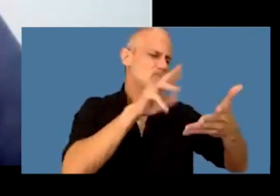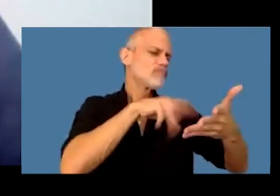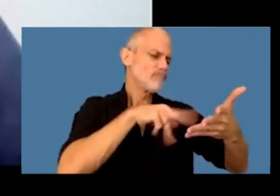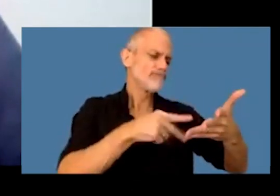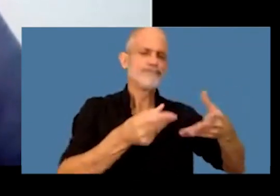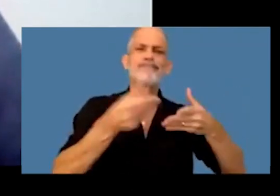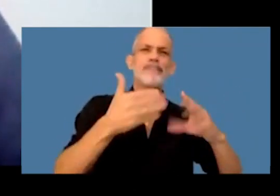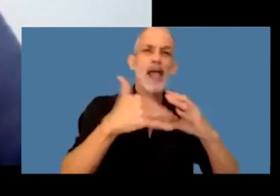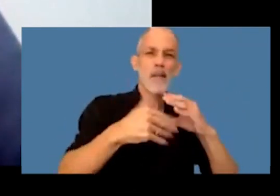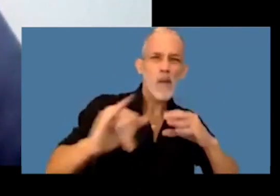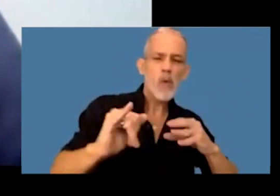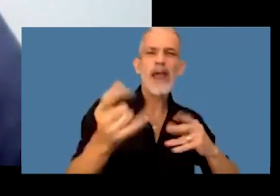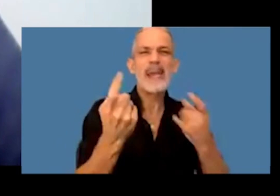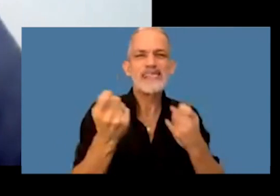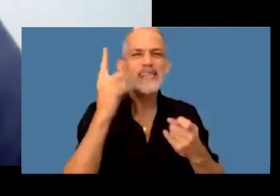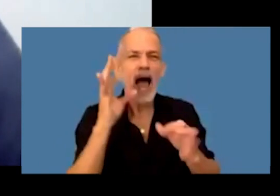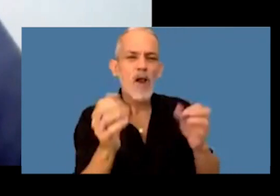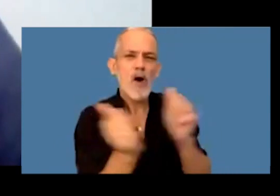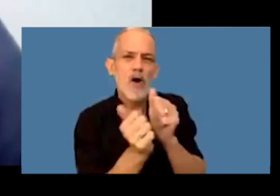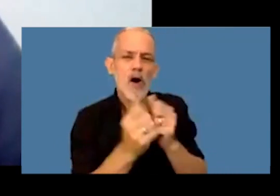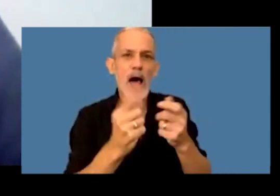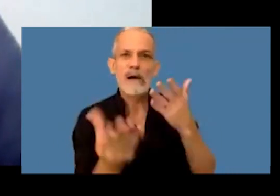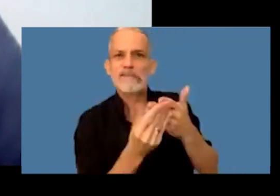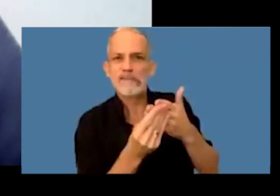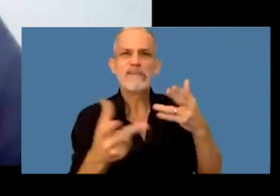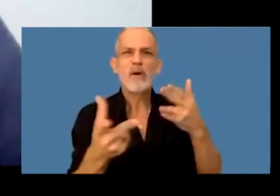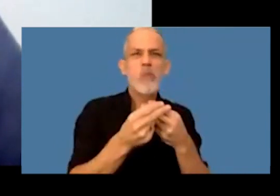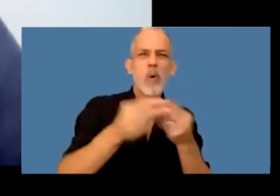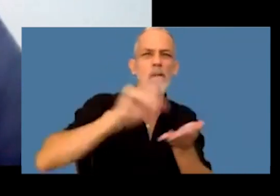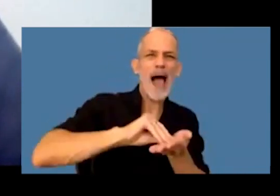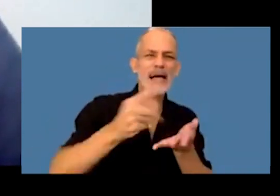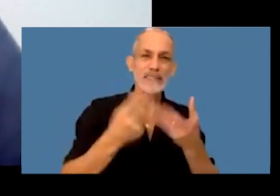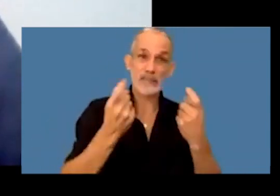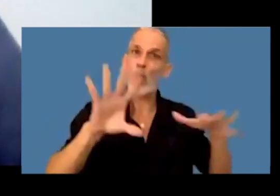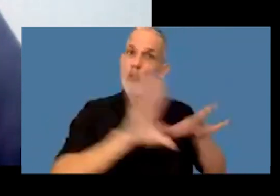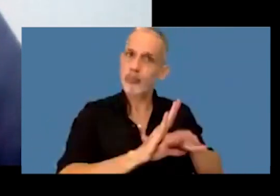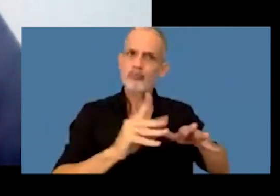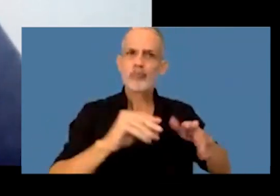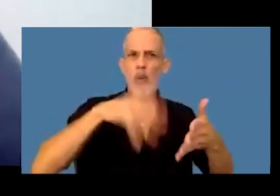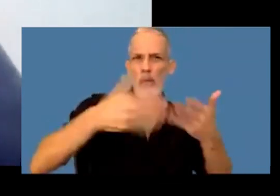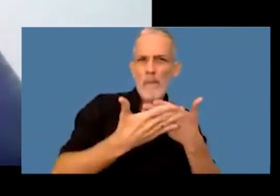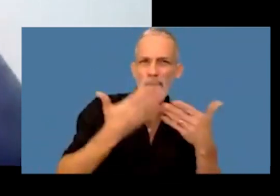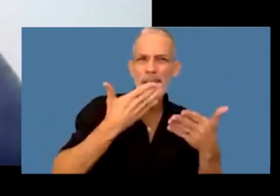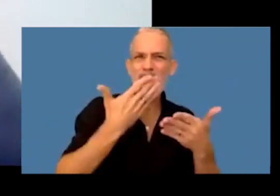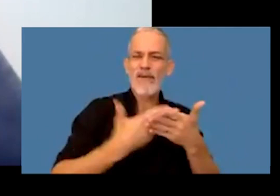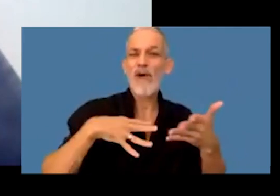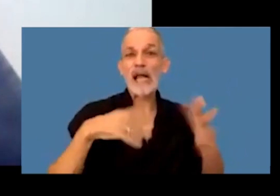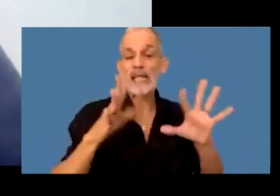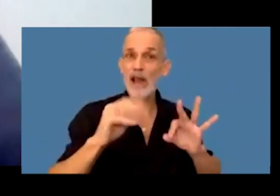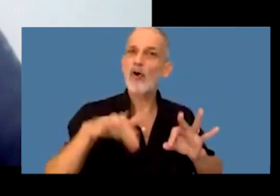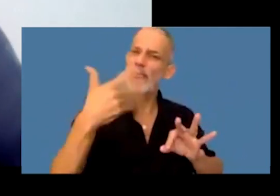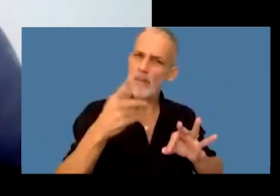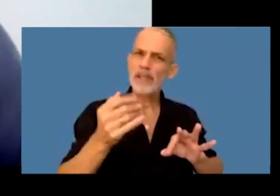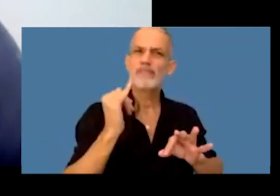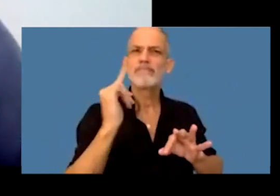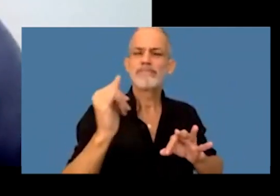si necesita adjuntar algún tipo de documentación, si está correcta, si no está correcta, y después le otorgamos un